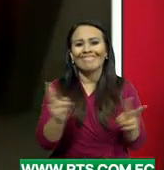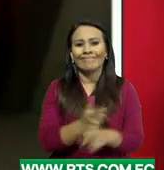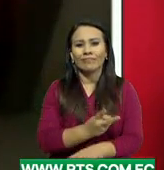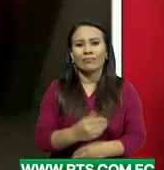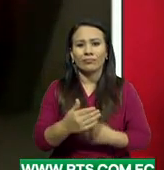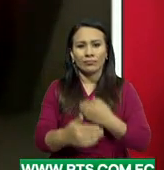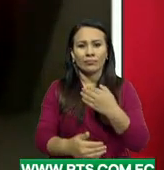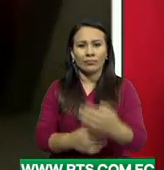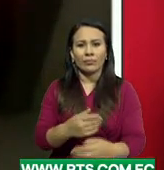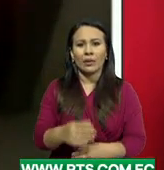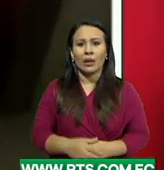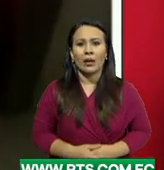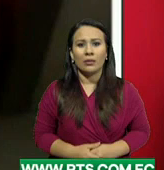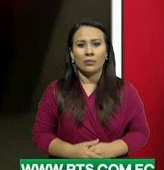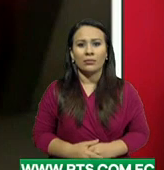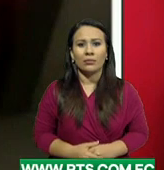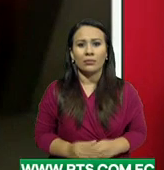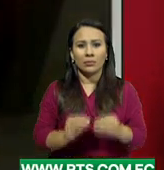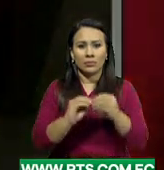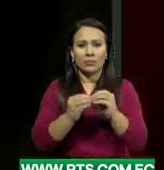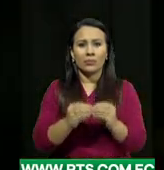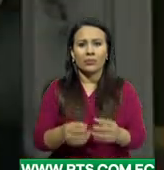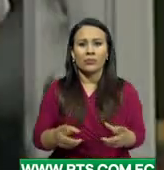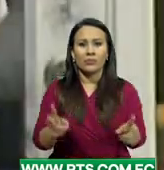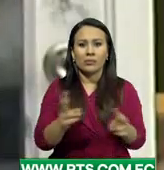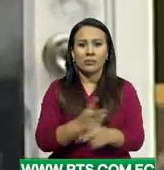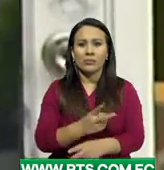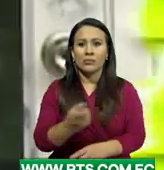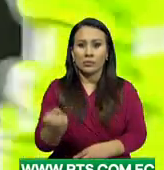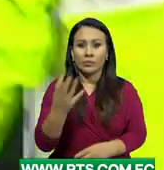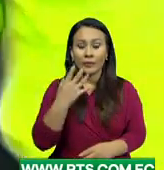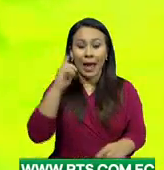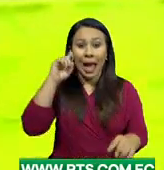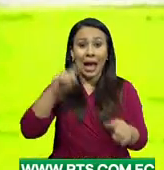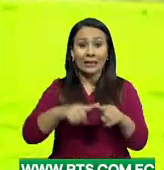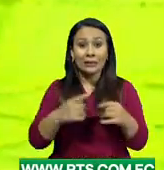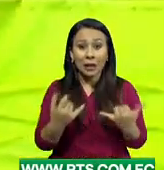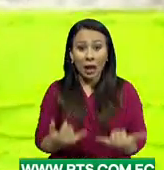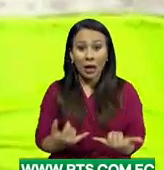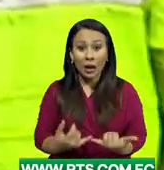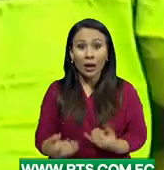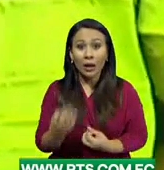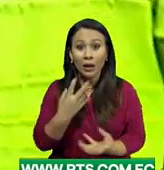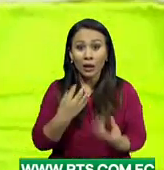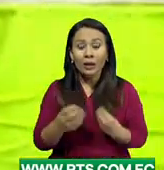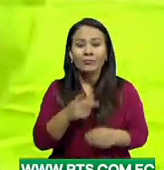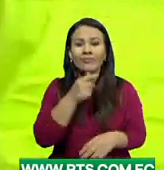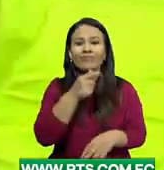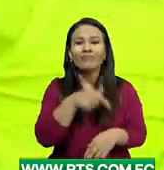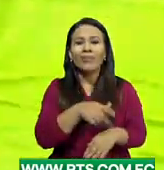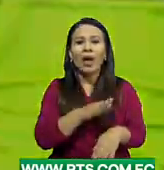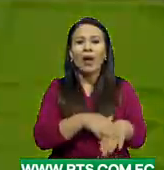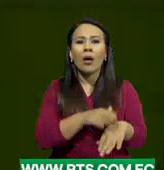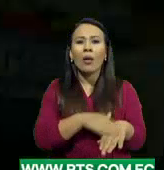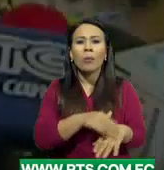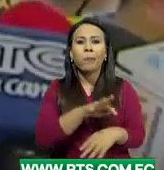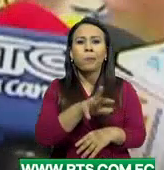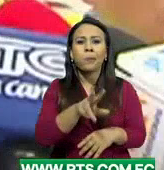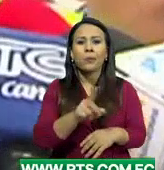cuales son del calibre 9 milímetros, vainas. Hasta el momento se descarta que el crimen esté relacionado a un